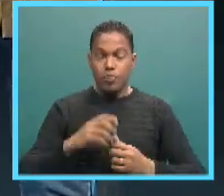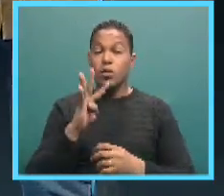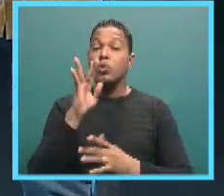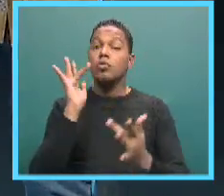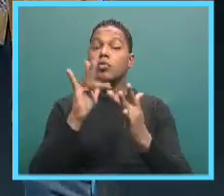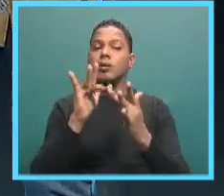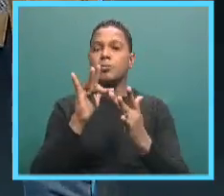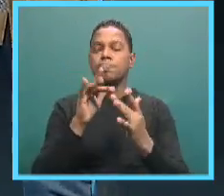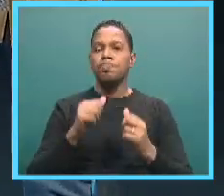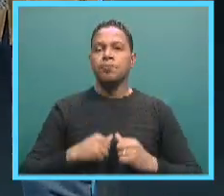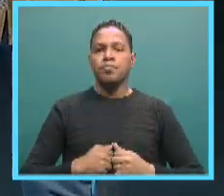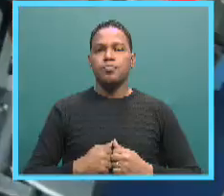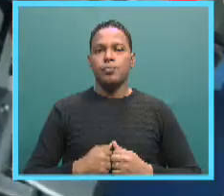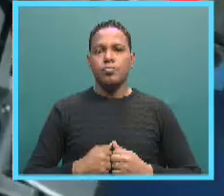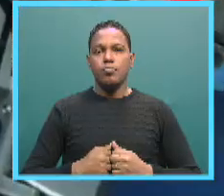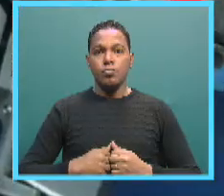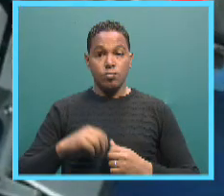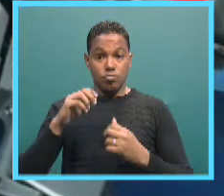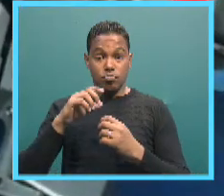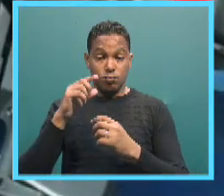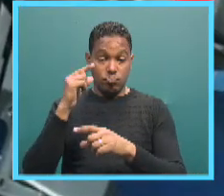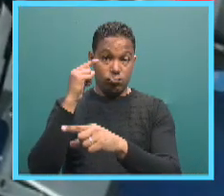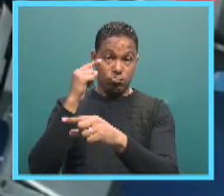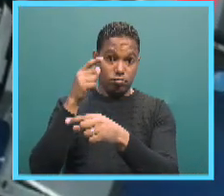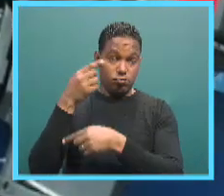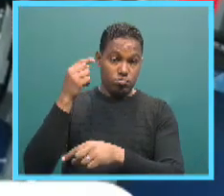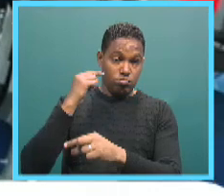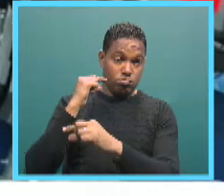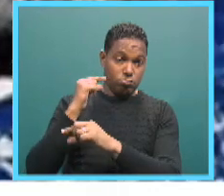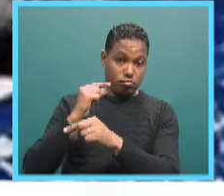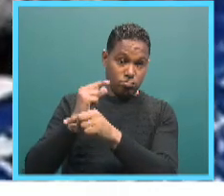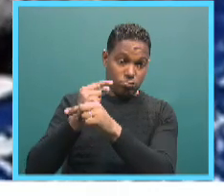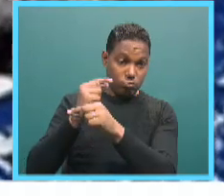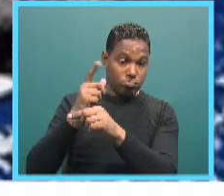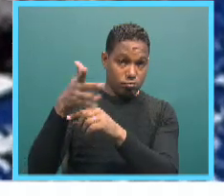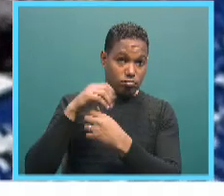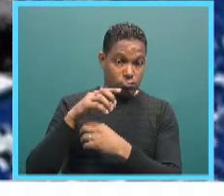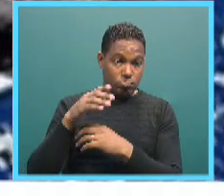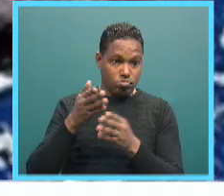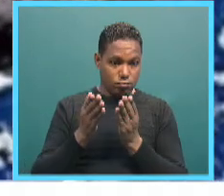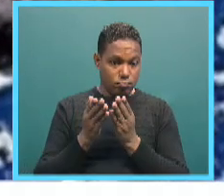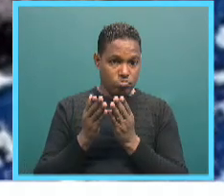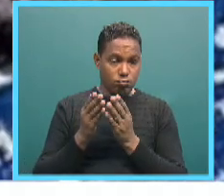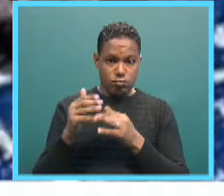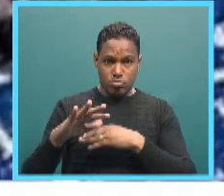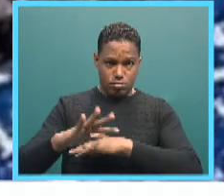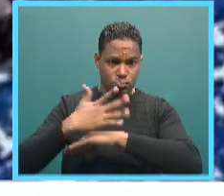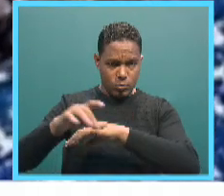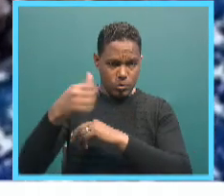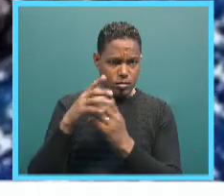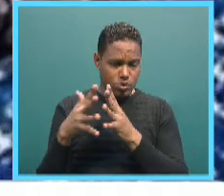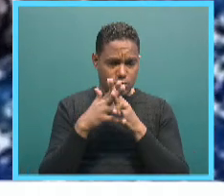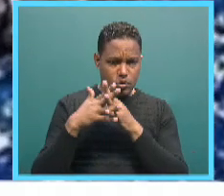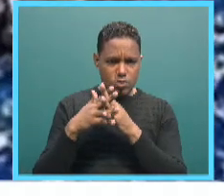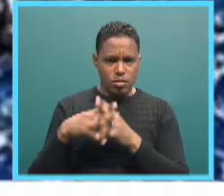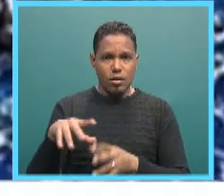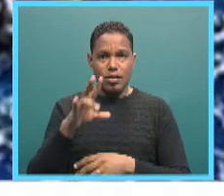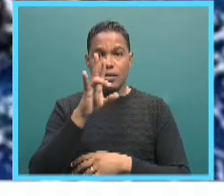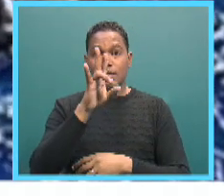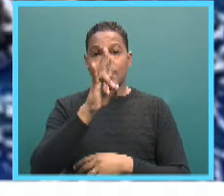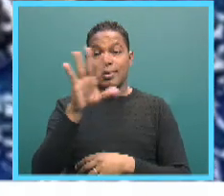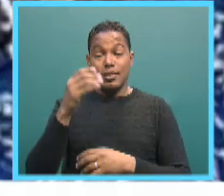4 conecta. La Guardia Costera estadounidense informó hoy de la repatriación de unos 65 migrantes hacia